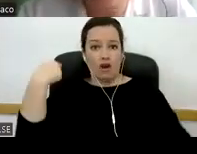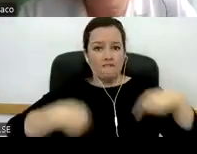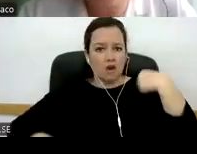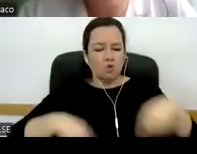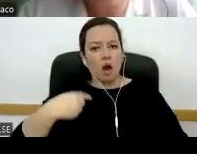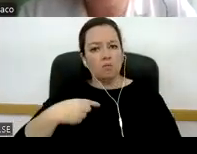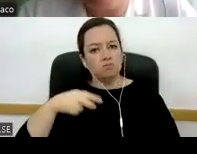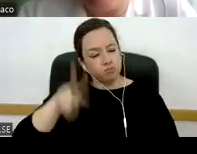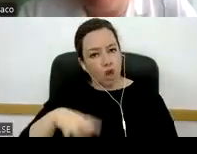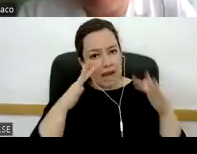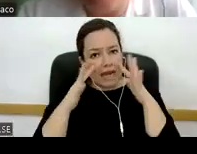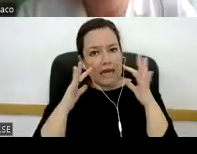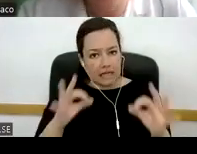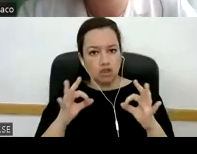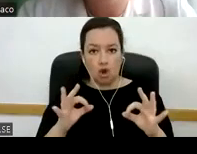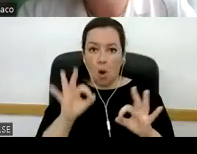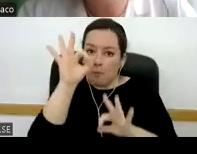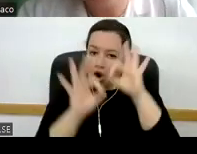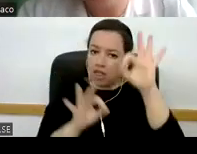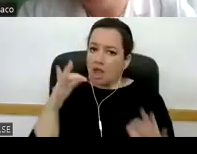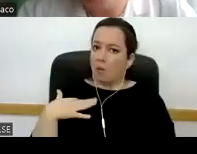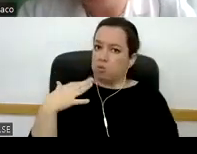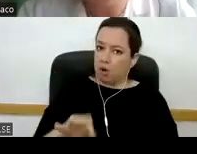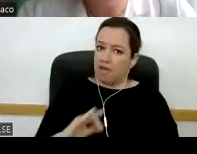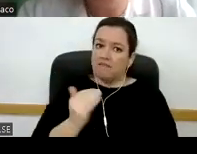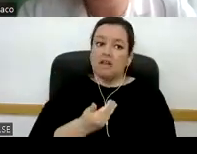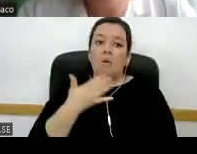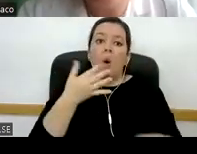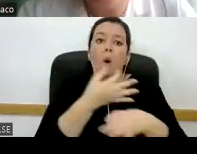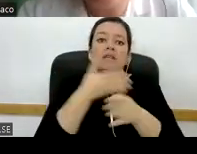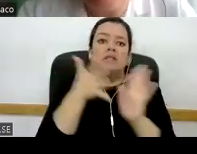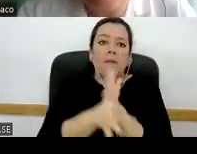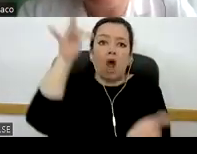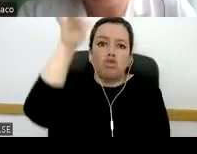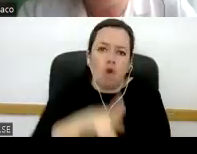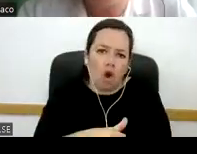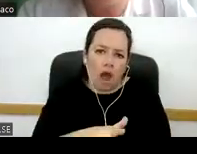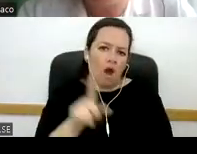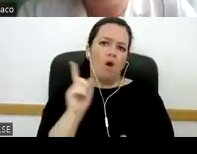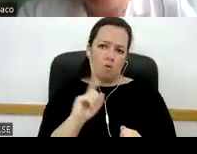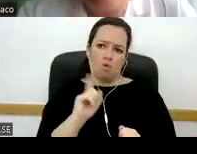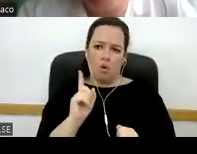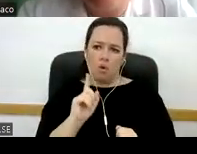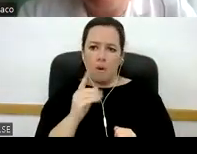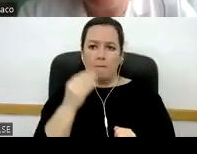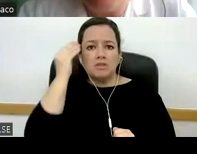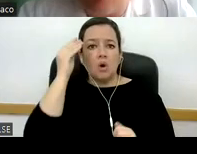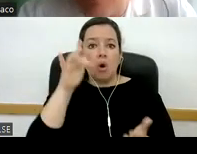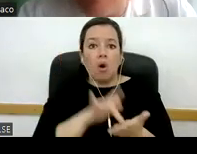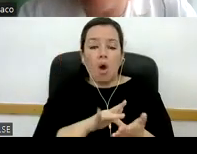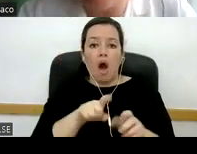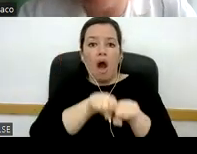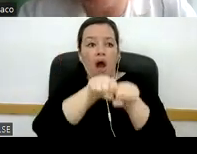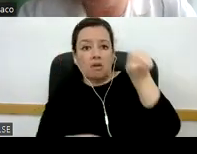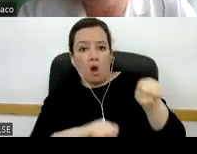es decir, es un concepto probabilístico. Como tal, no siempre se cumple, no siempre acontece un evento